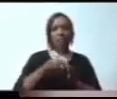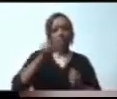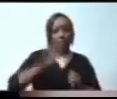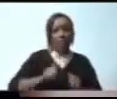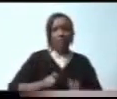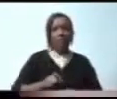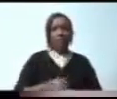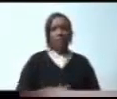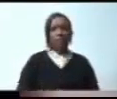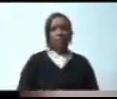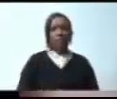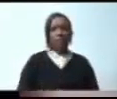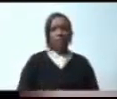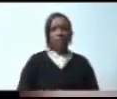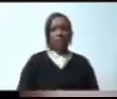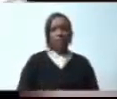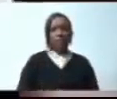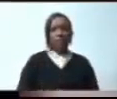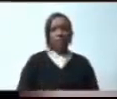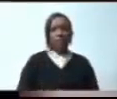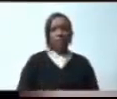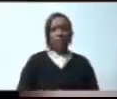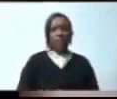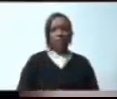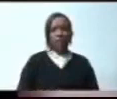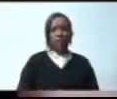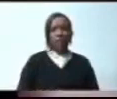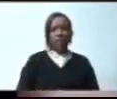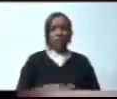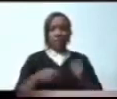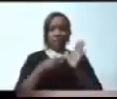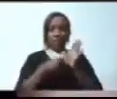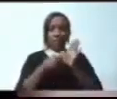Señor, este proyecto está en la comisión y ni lo han mirado. Mírenlo aquí,